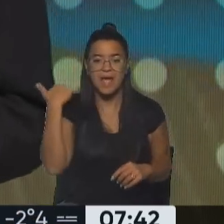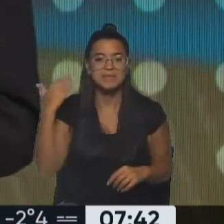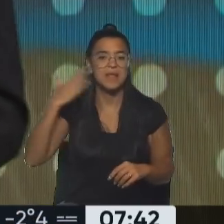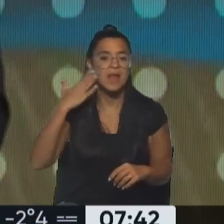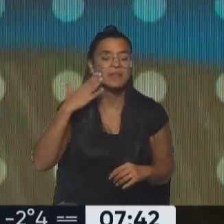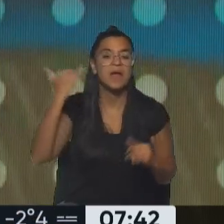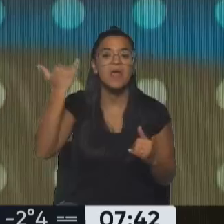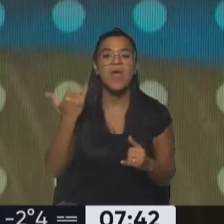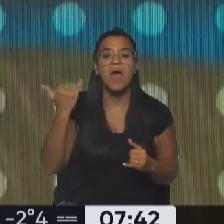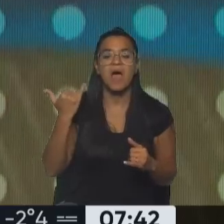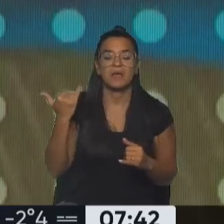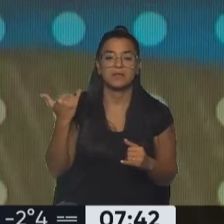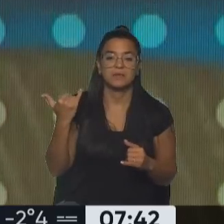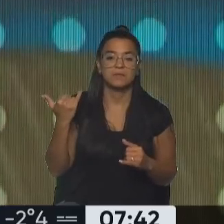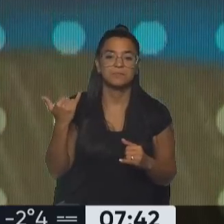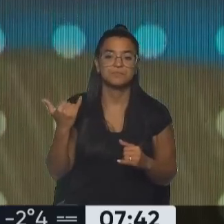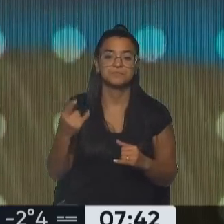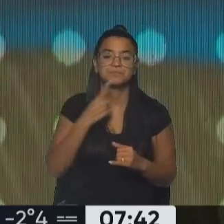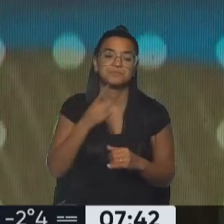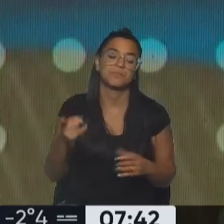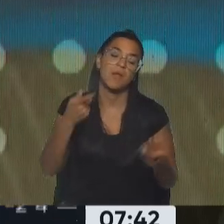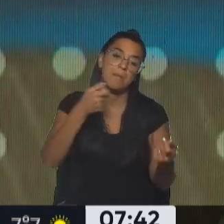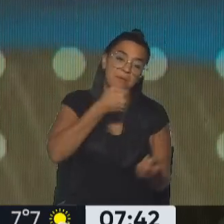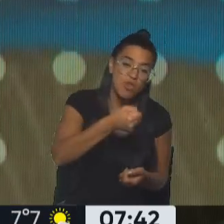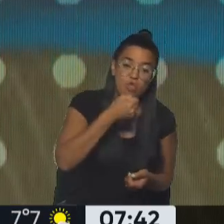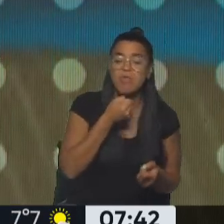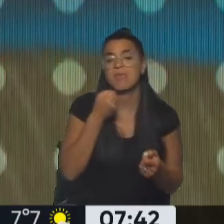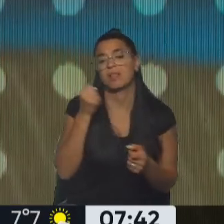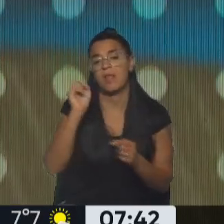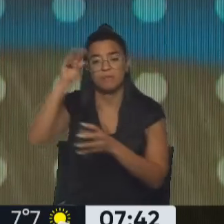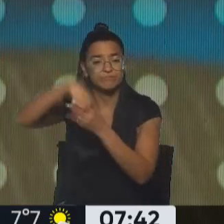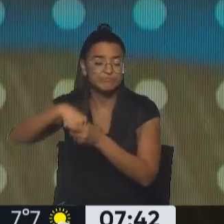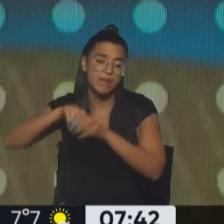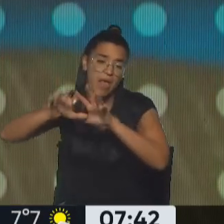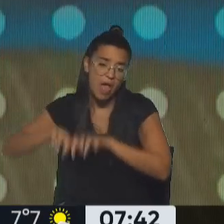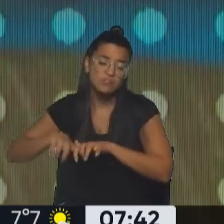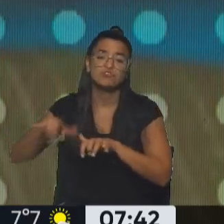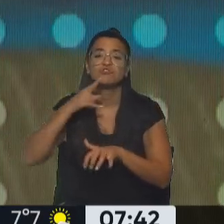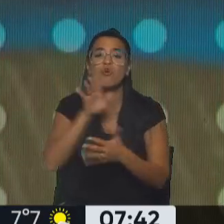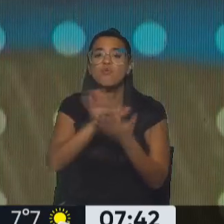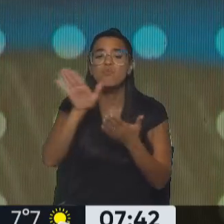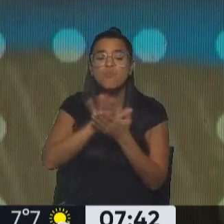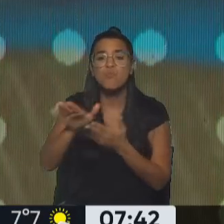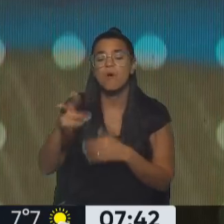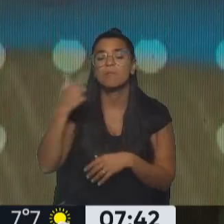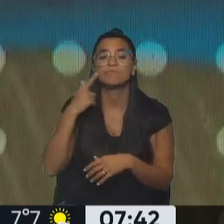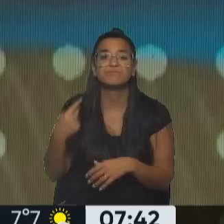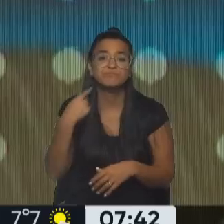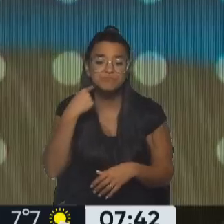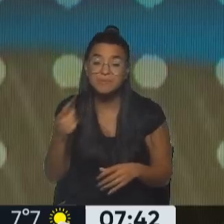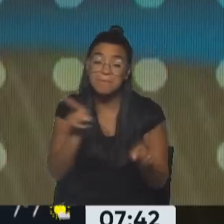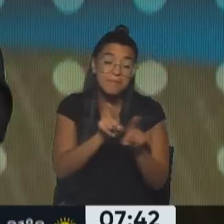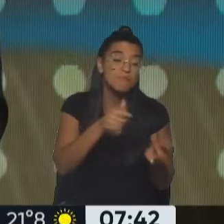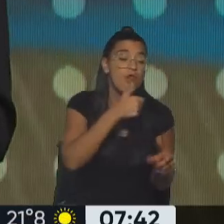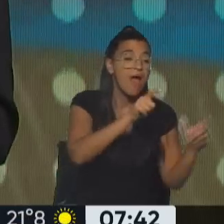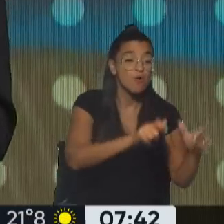empezaron a circular entre periodistas y redacciones una nueva filtración similar a aquella del lago